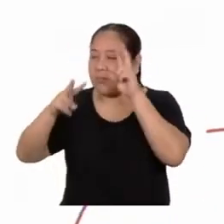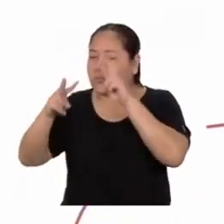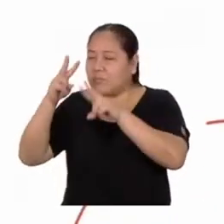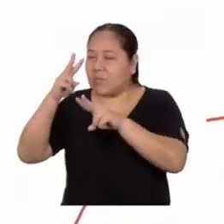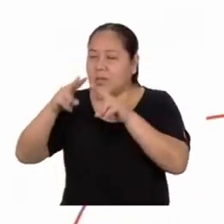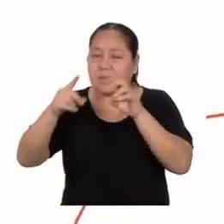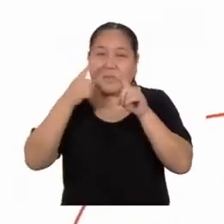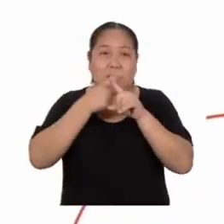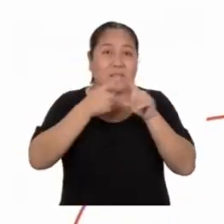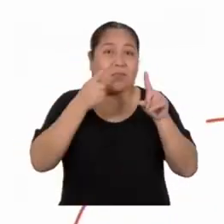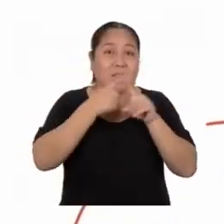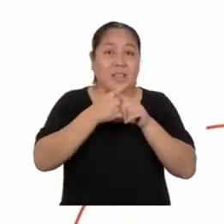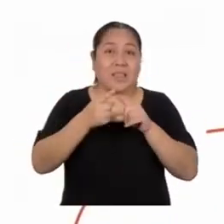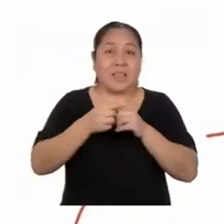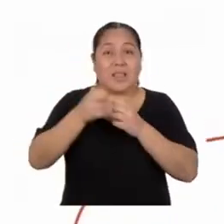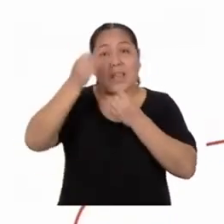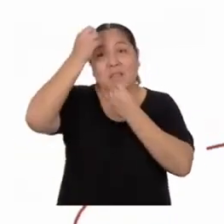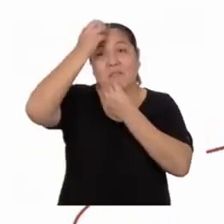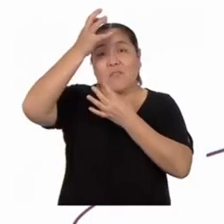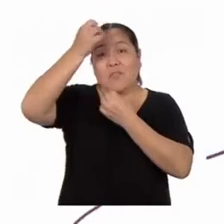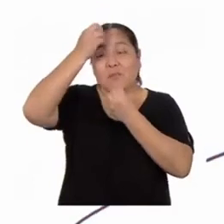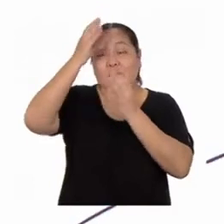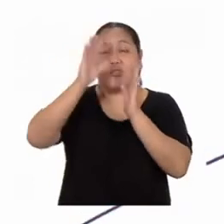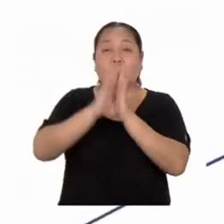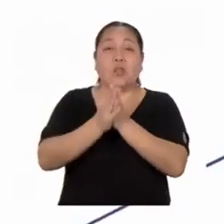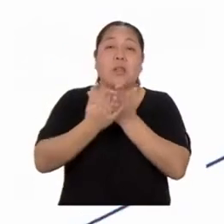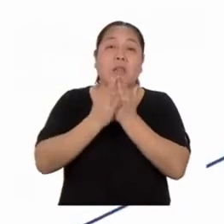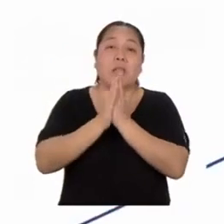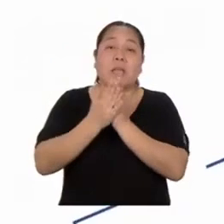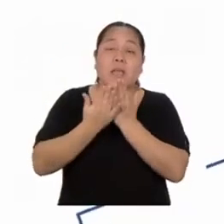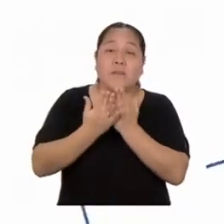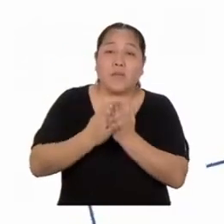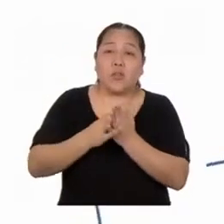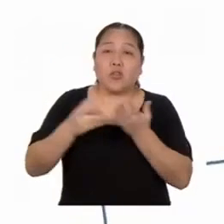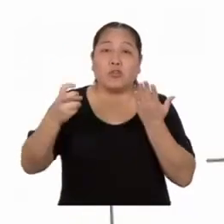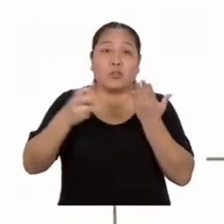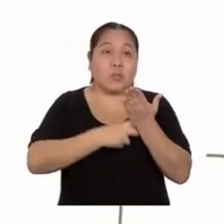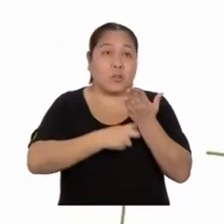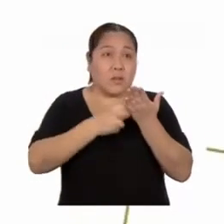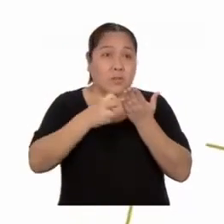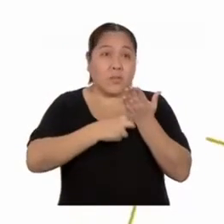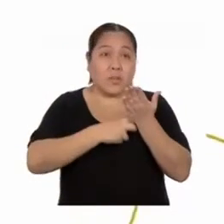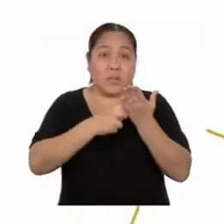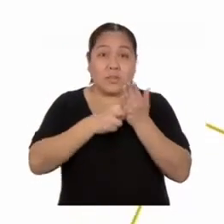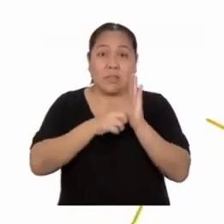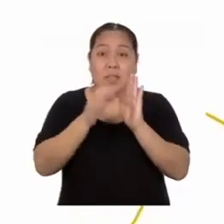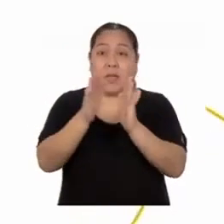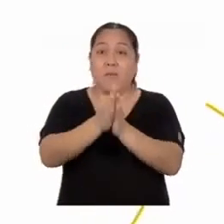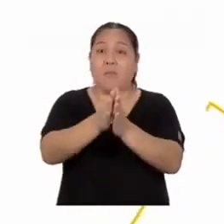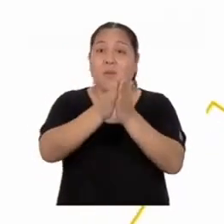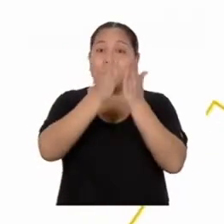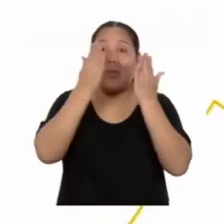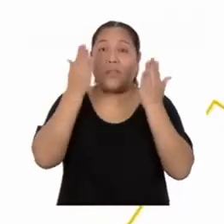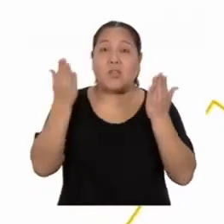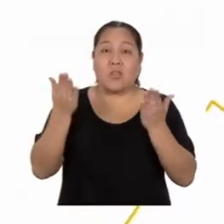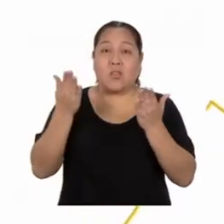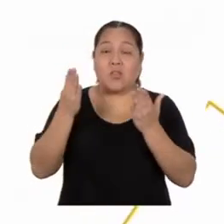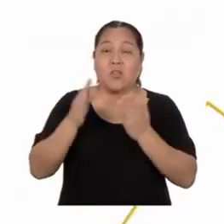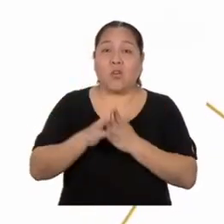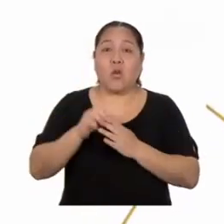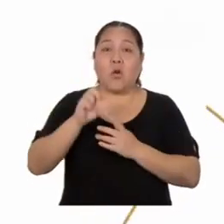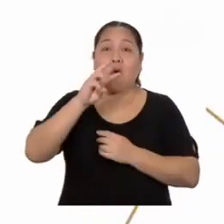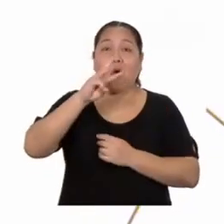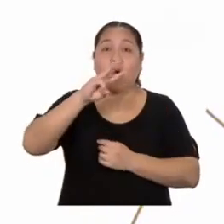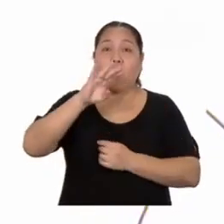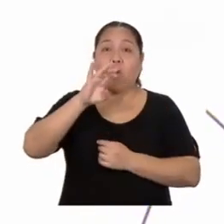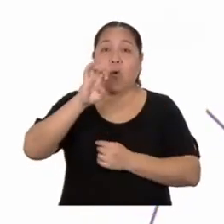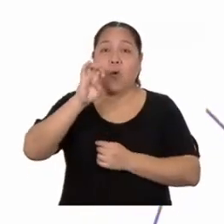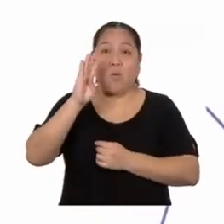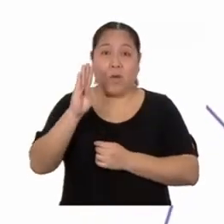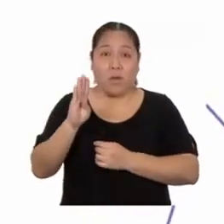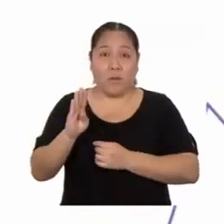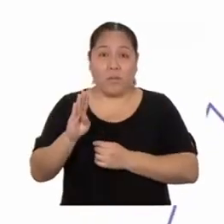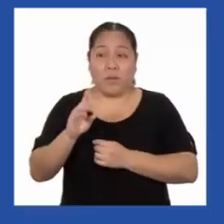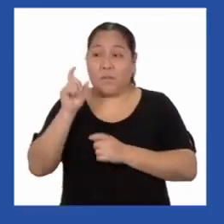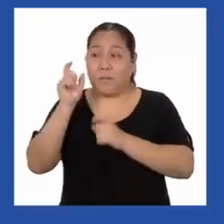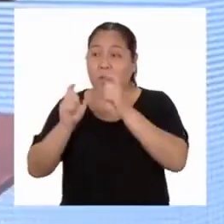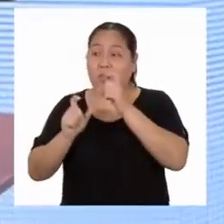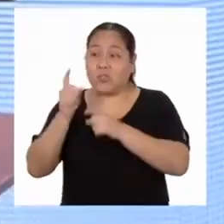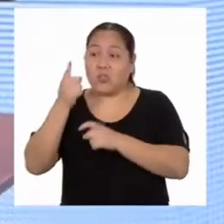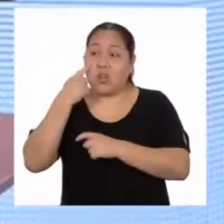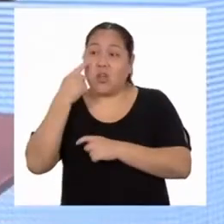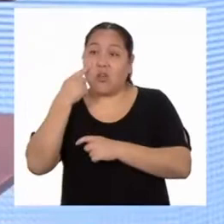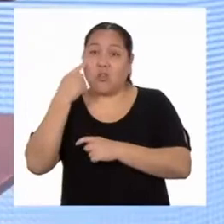diversas fuentes de información como libros, revistas, periódicos, páginas web y personas conocedoras del